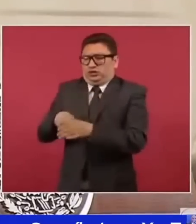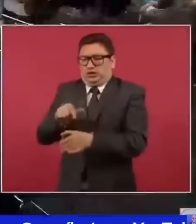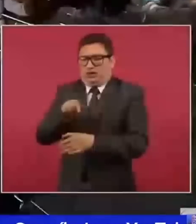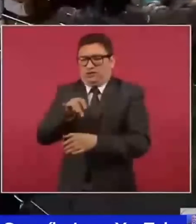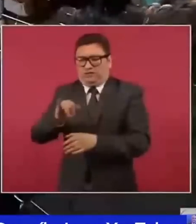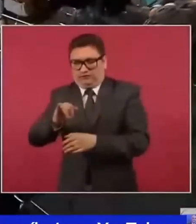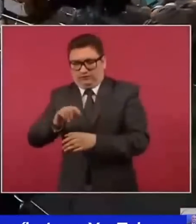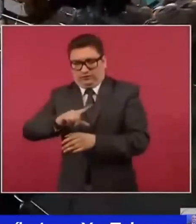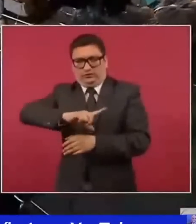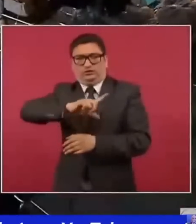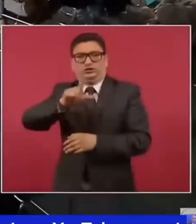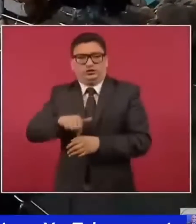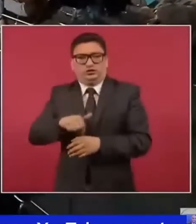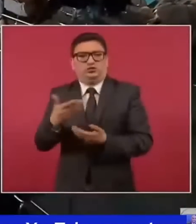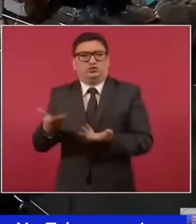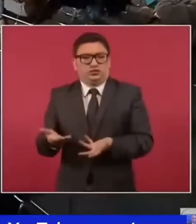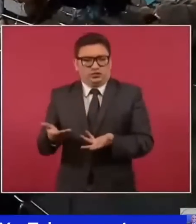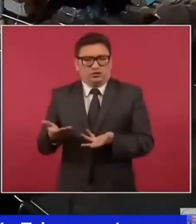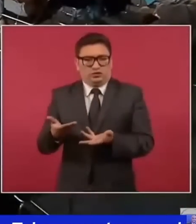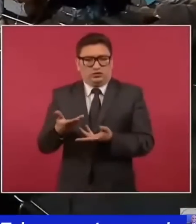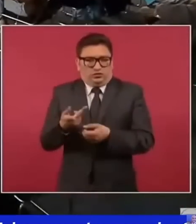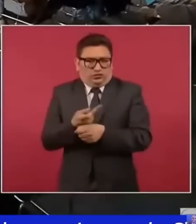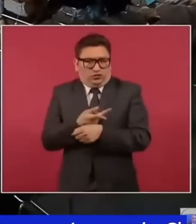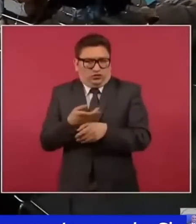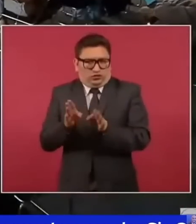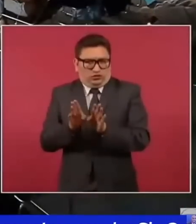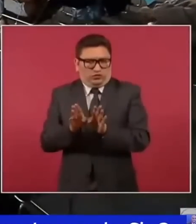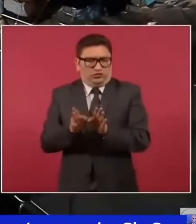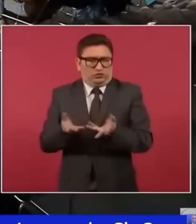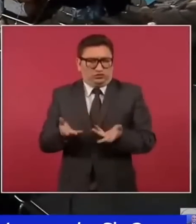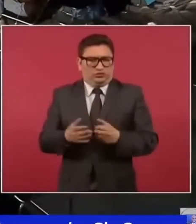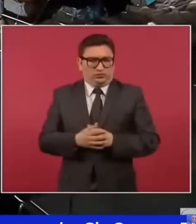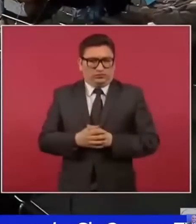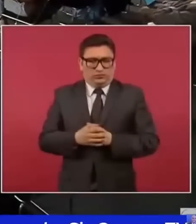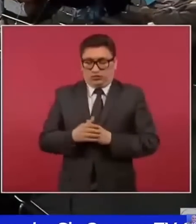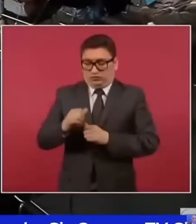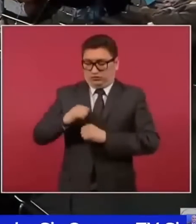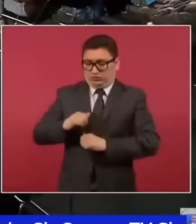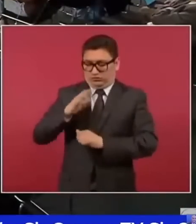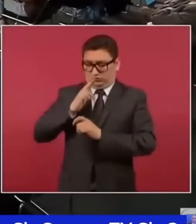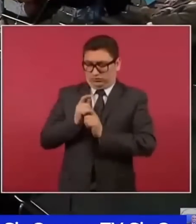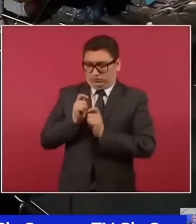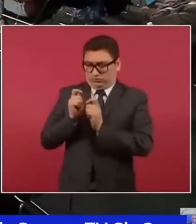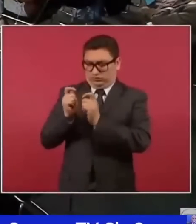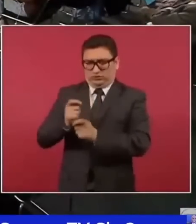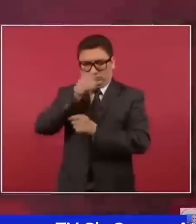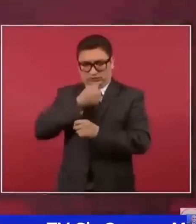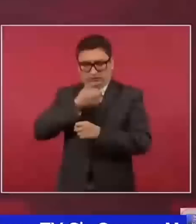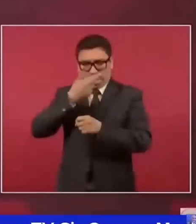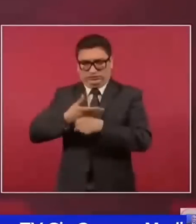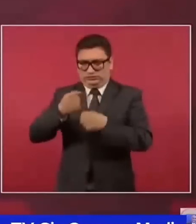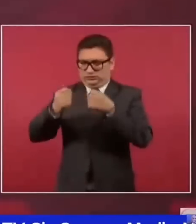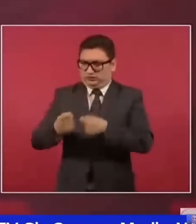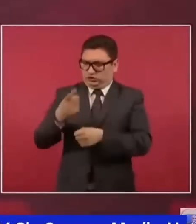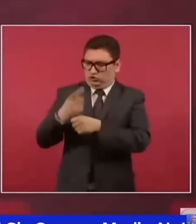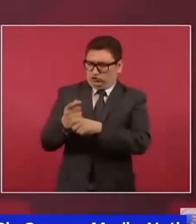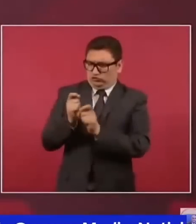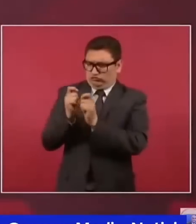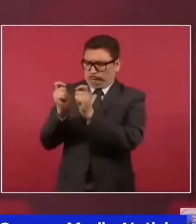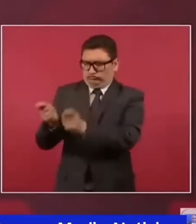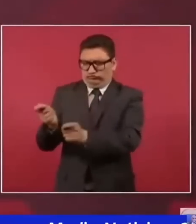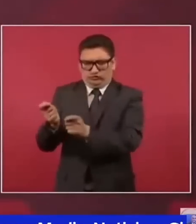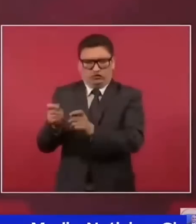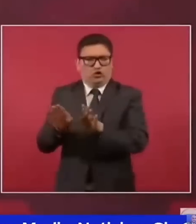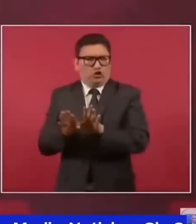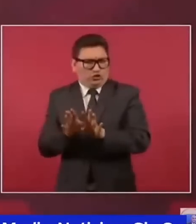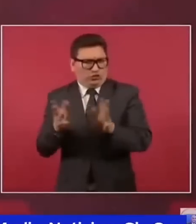Y luego, ¿cómo lo nombra secretario de Seguridad?